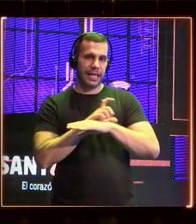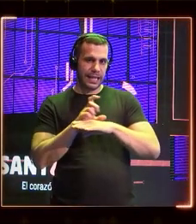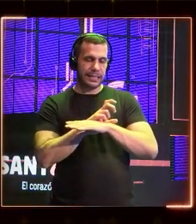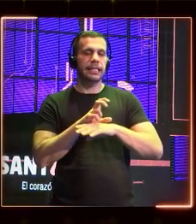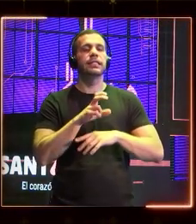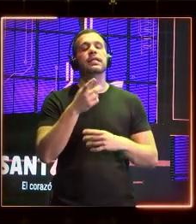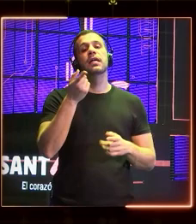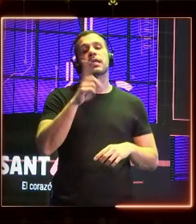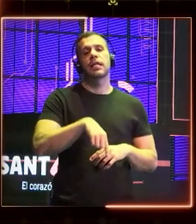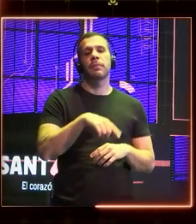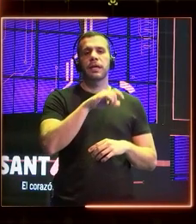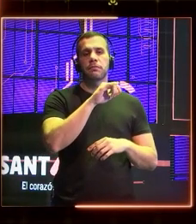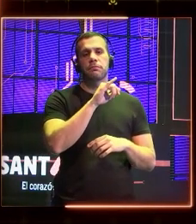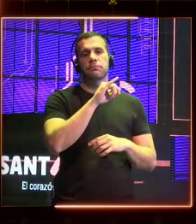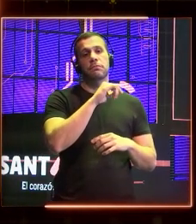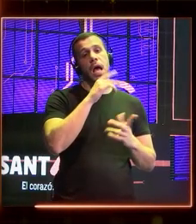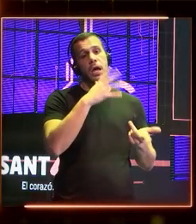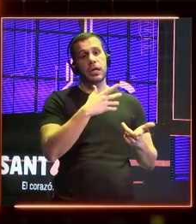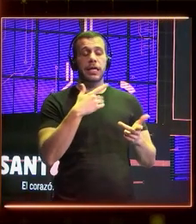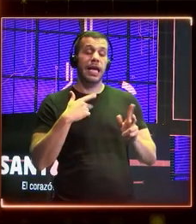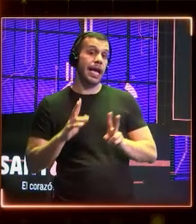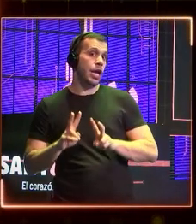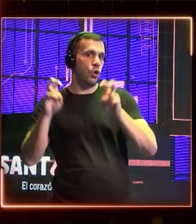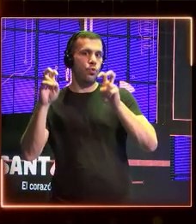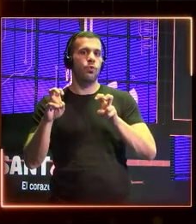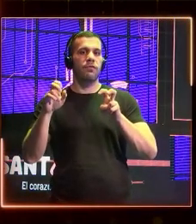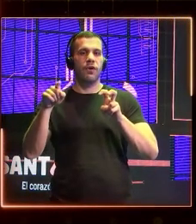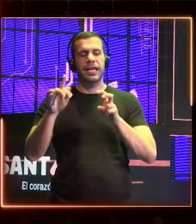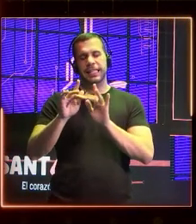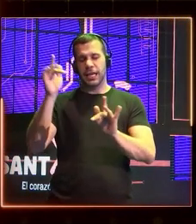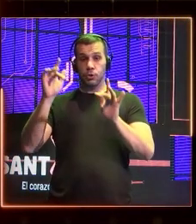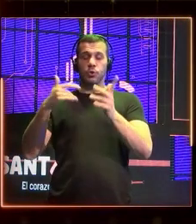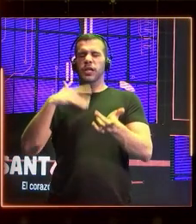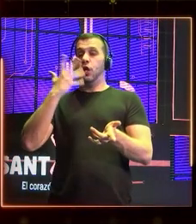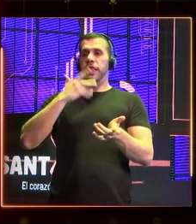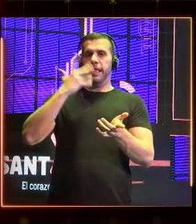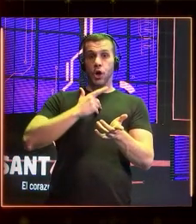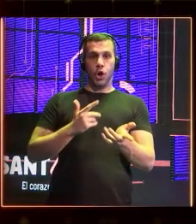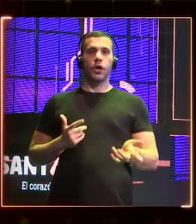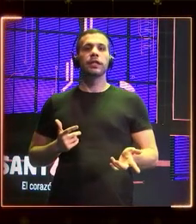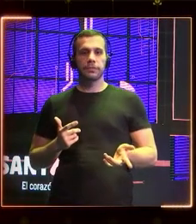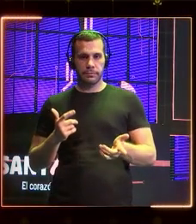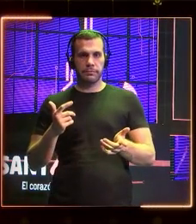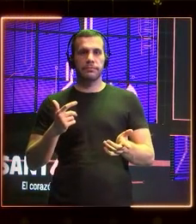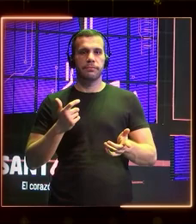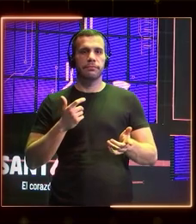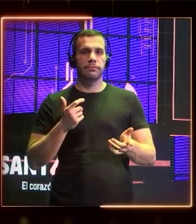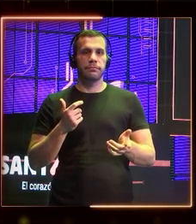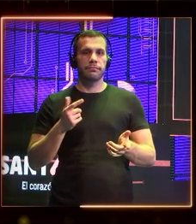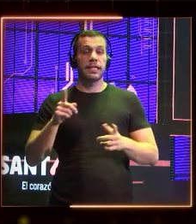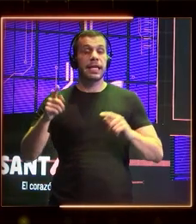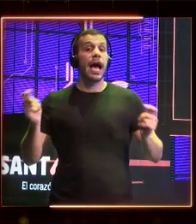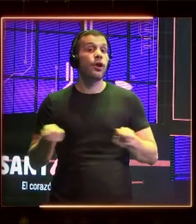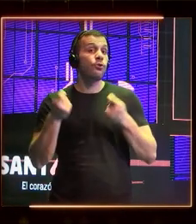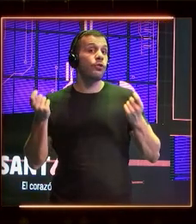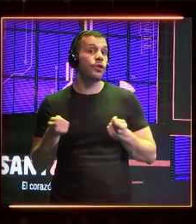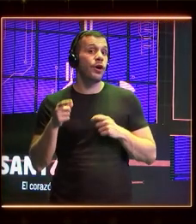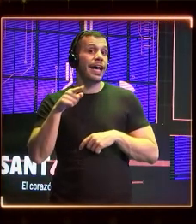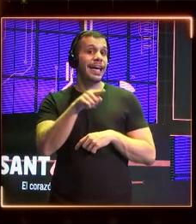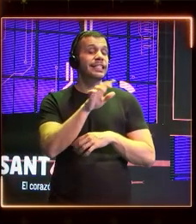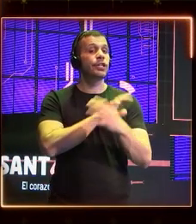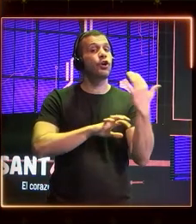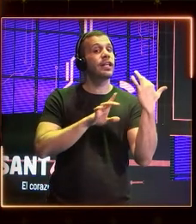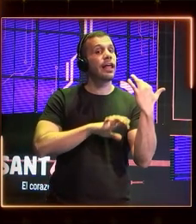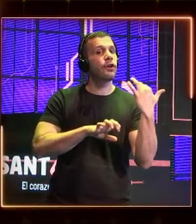Jobs fue el Imac G3 translúcido y de colores y el anuncio Era ese ordenador y ponía lo